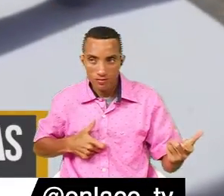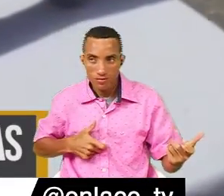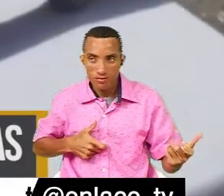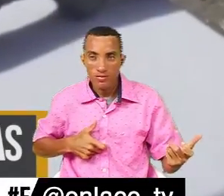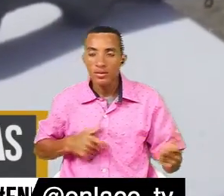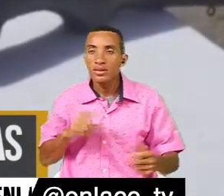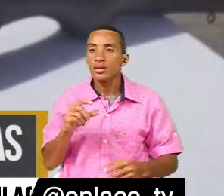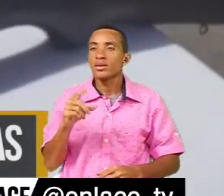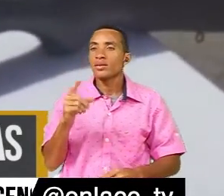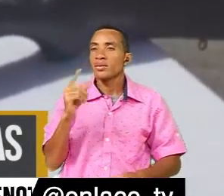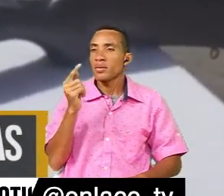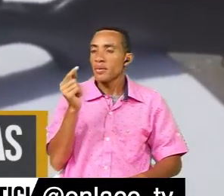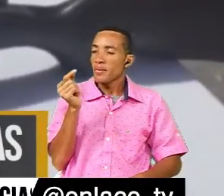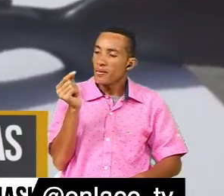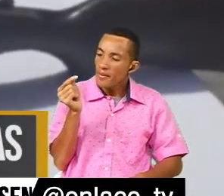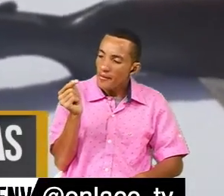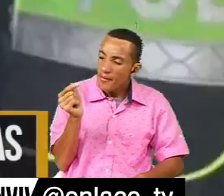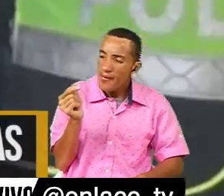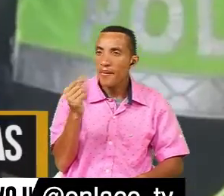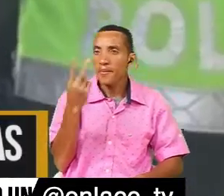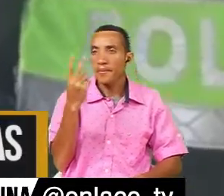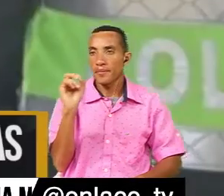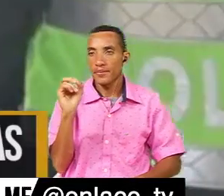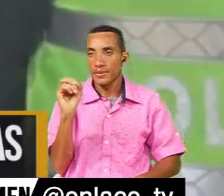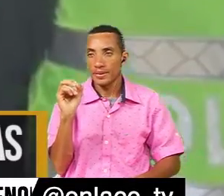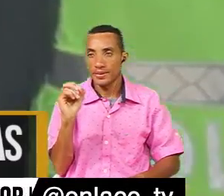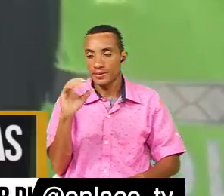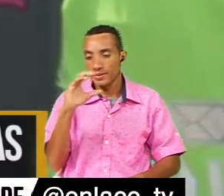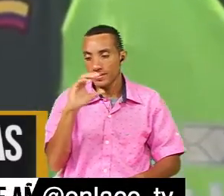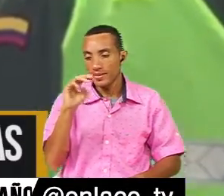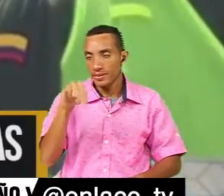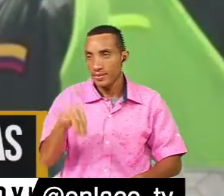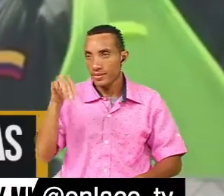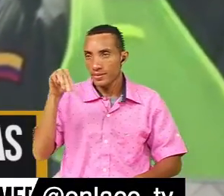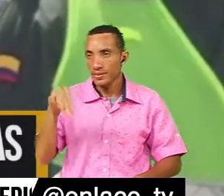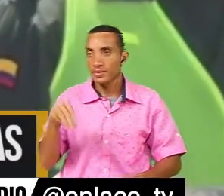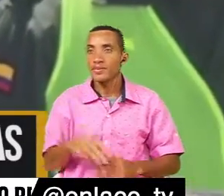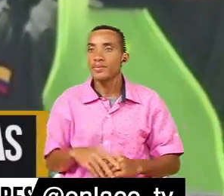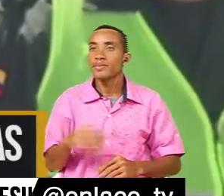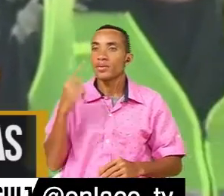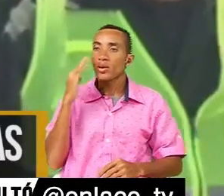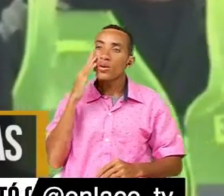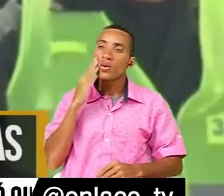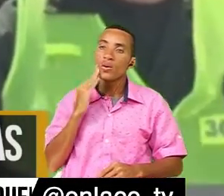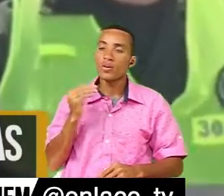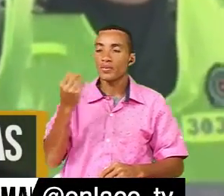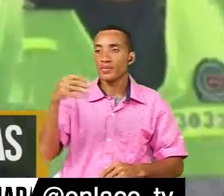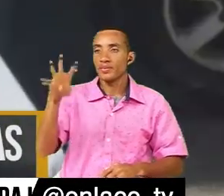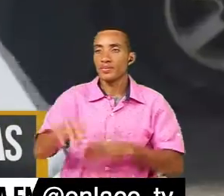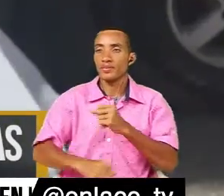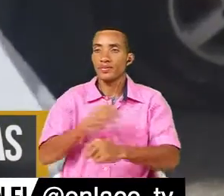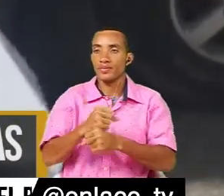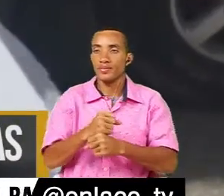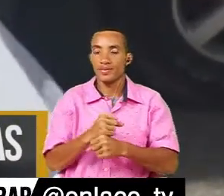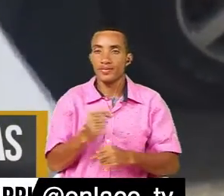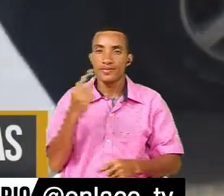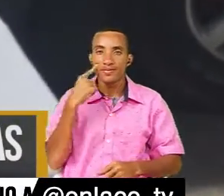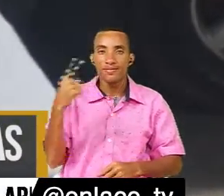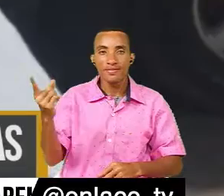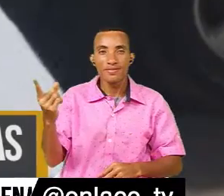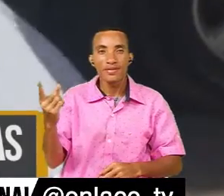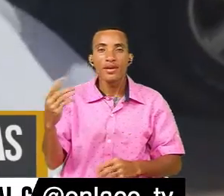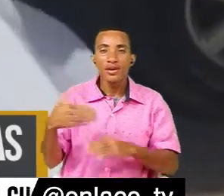20 milímetros y un cartucho para la misma. De otra parte, el cuadrante 8 capturó a un joven de 19 años de edad quien, según las autoridades,